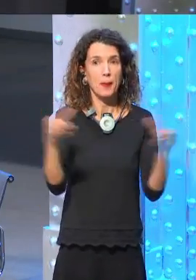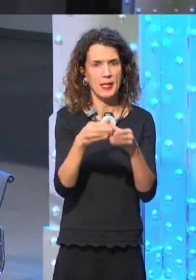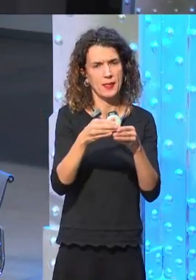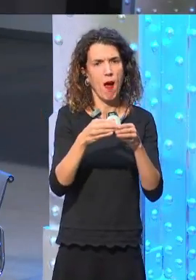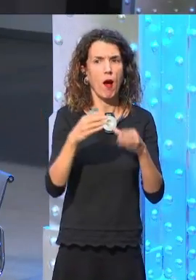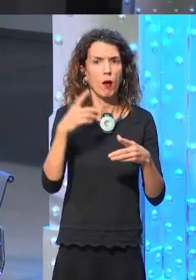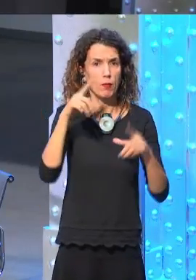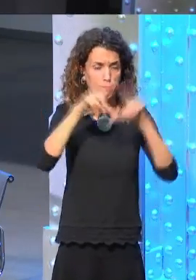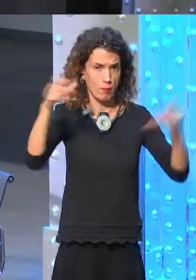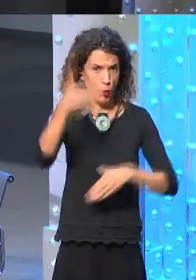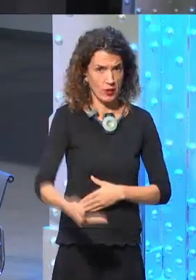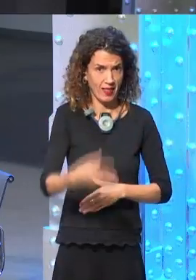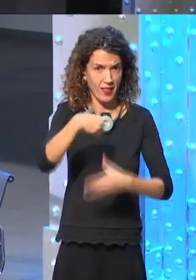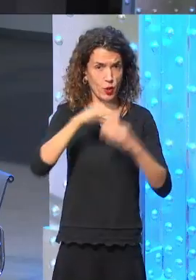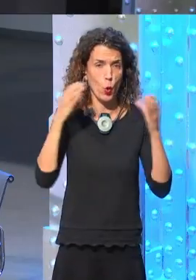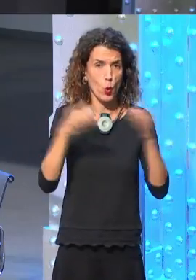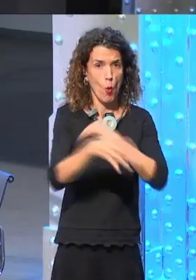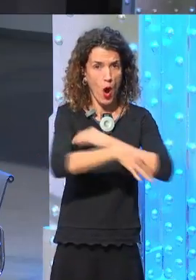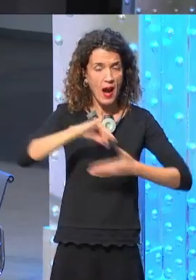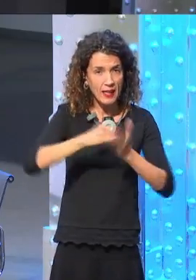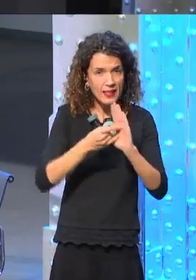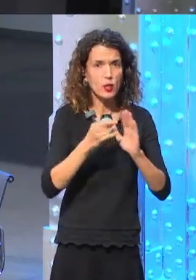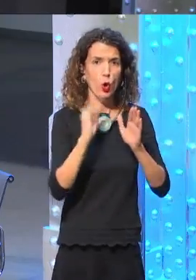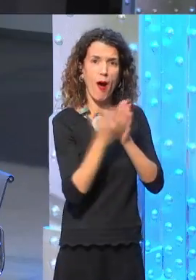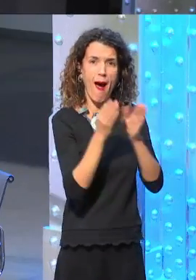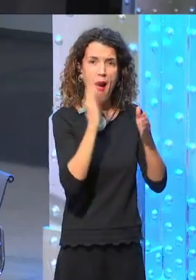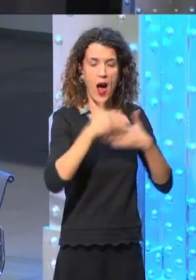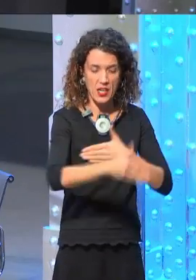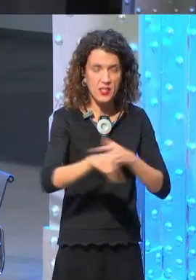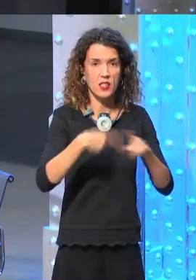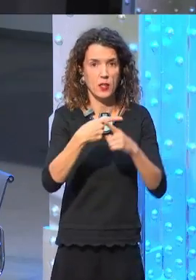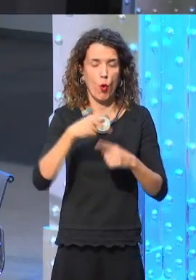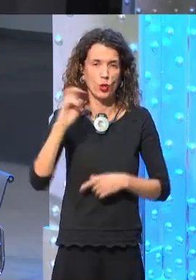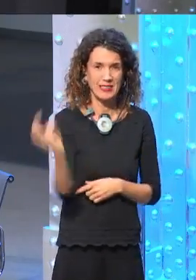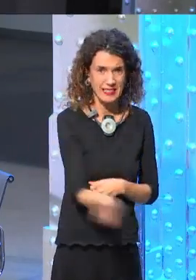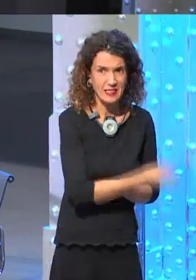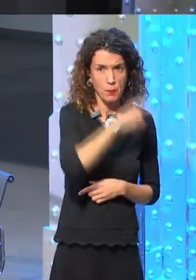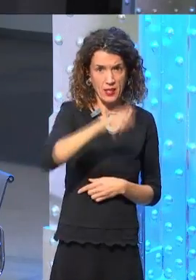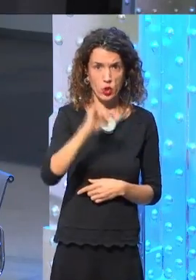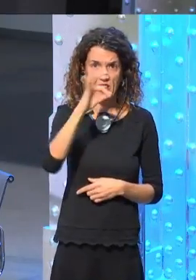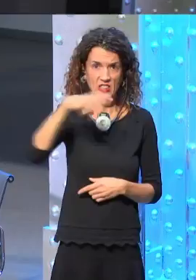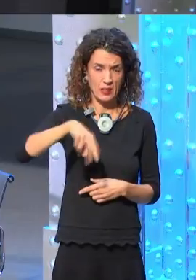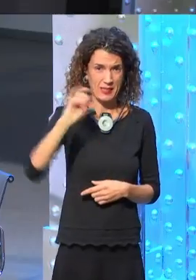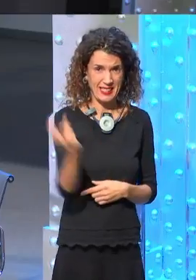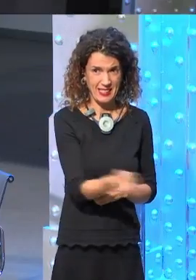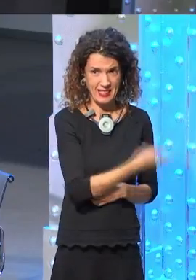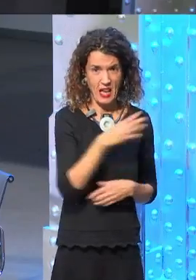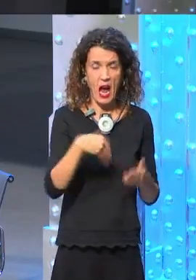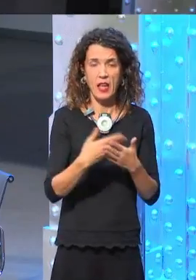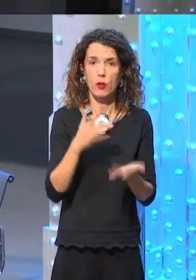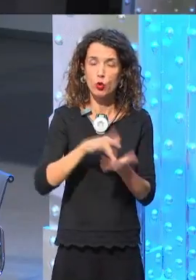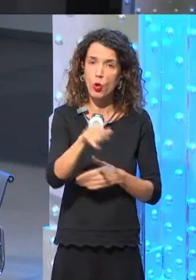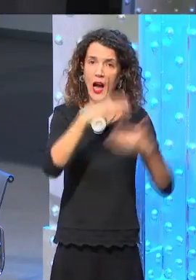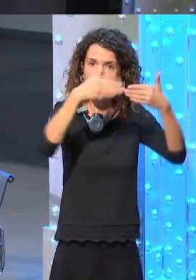¿no?, que, como sabéis, además de tener grandes archivos de gente desde Barragán hasta los Sims, ha